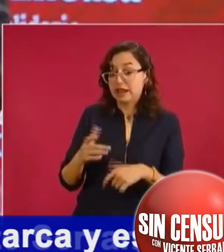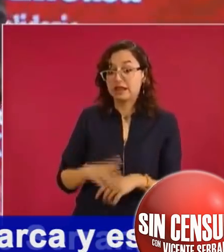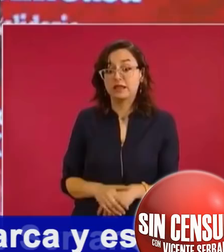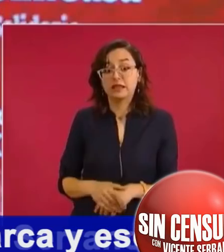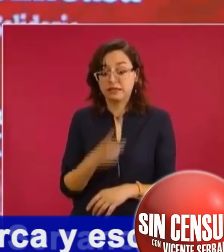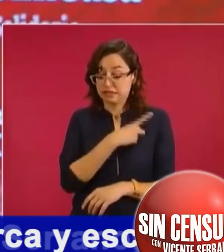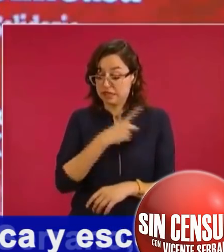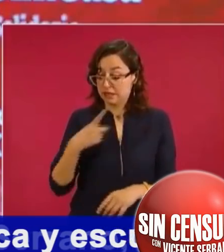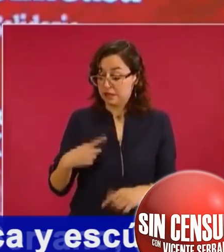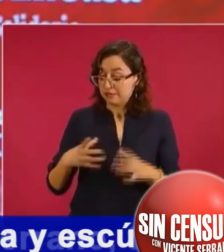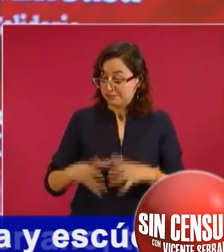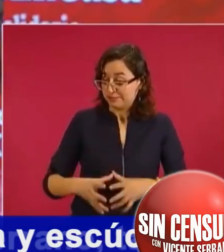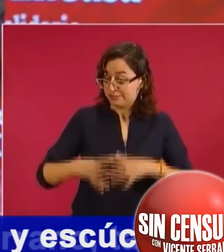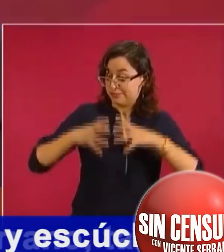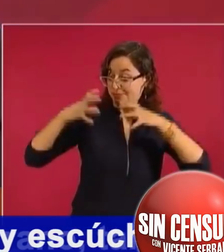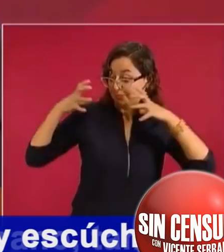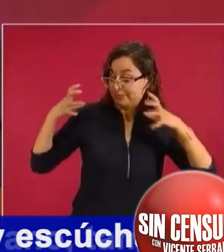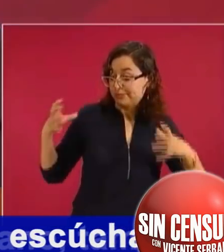el pastel,